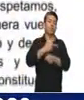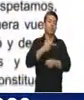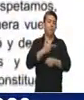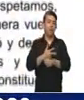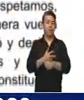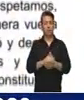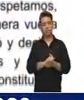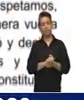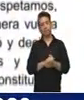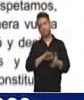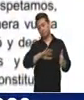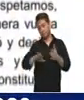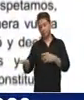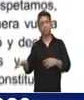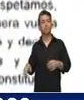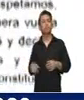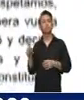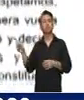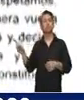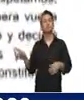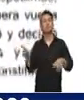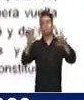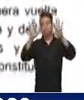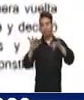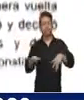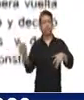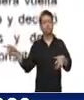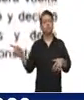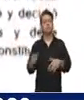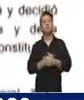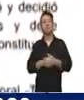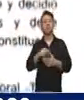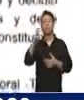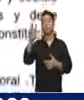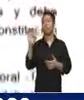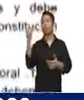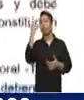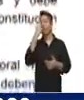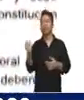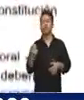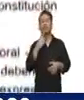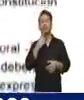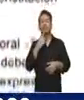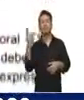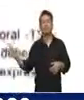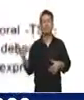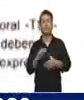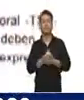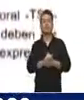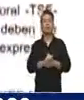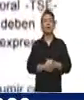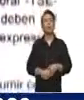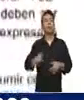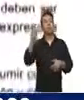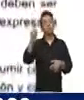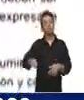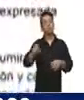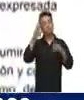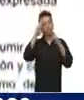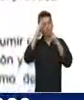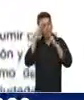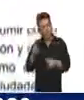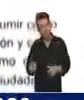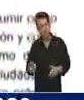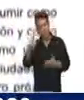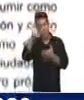aparte en otro comunicado el partido político voz Indicó que se respetan los resultados electorales y que